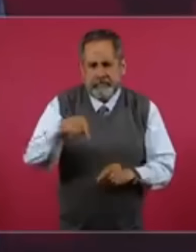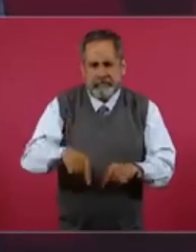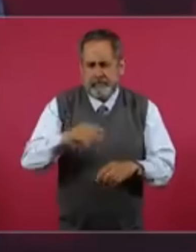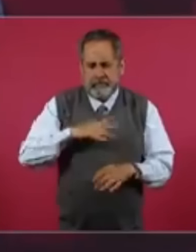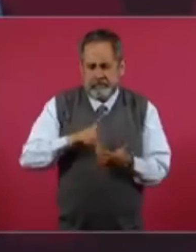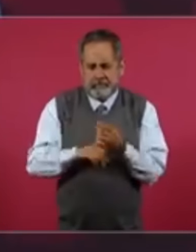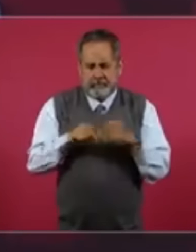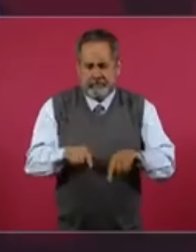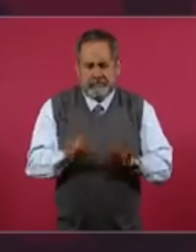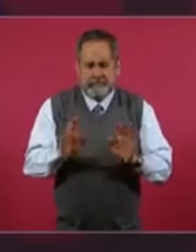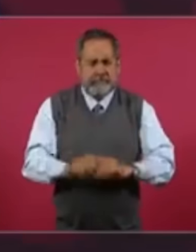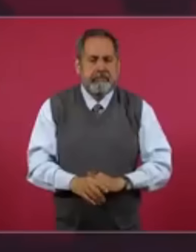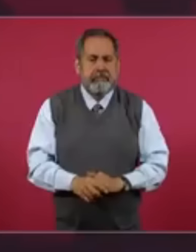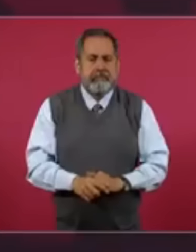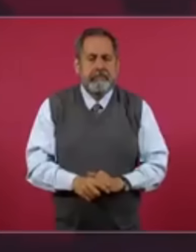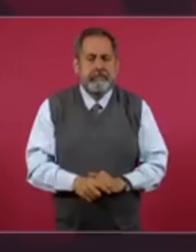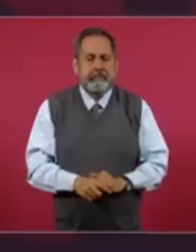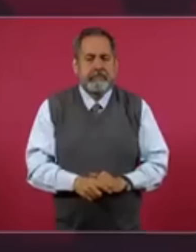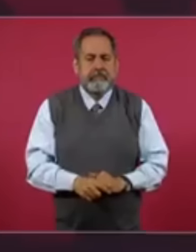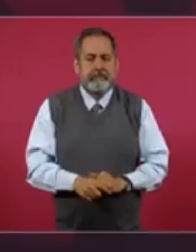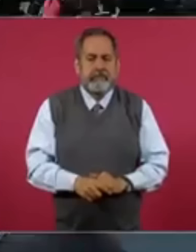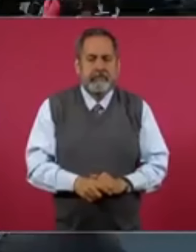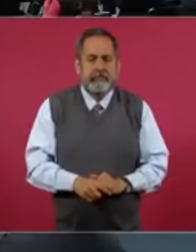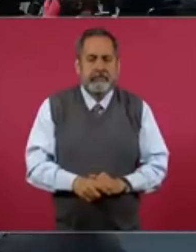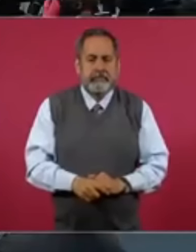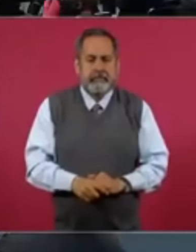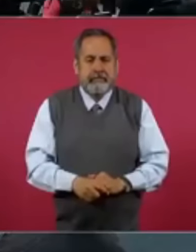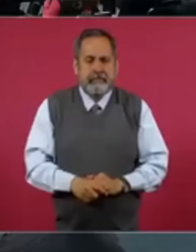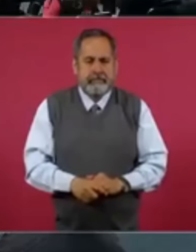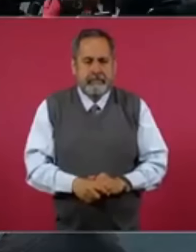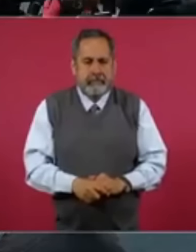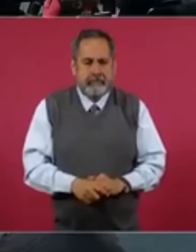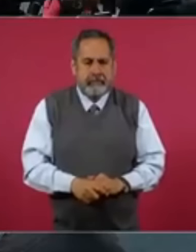tenemos problema. ¿Solo es el problema de los bancos? Sí.